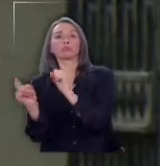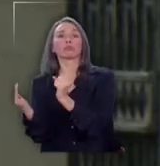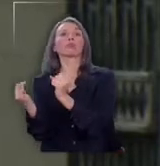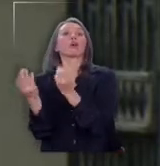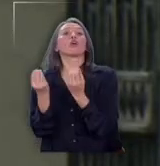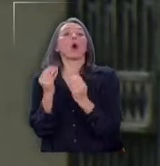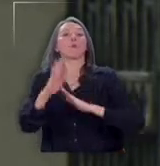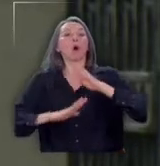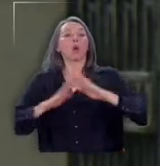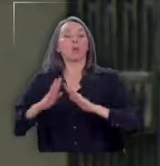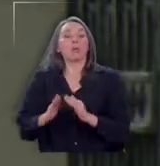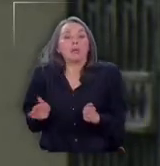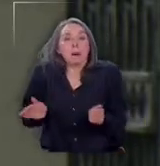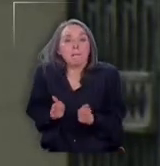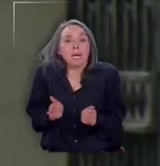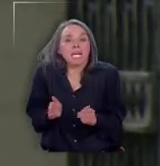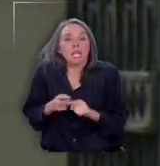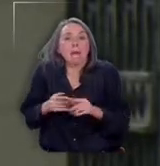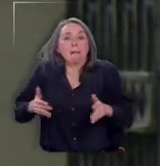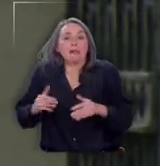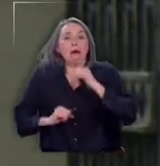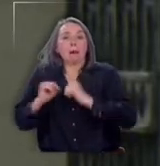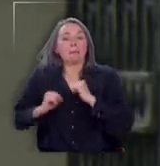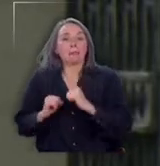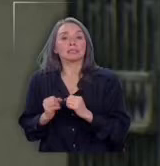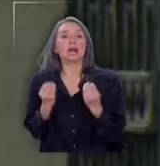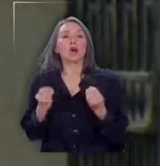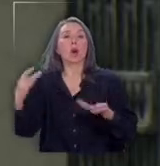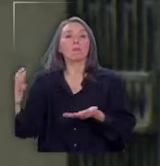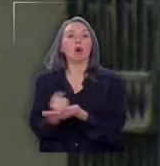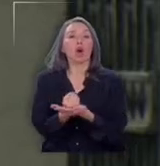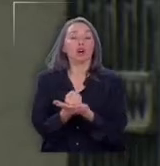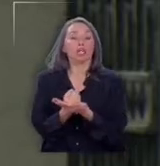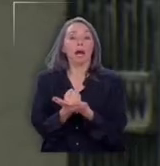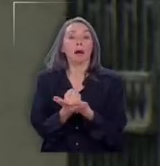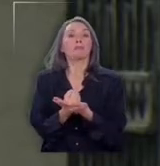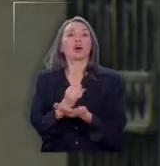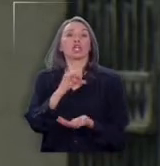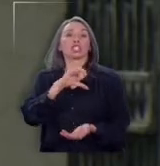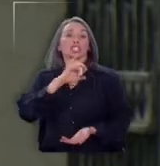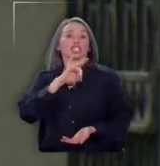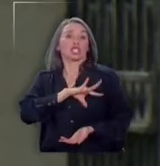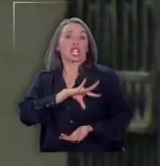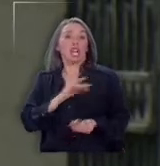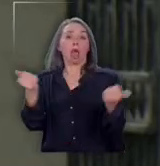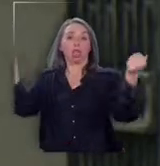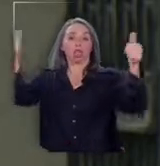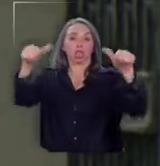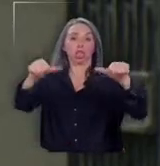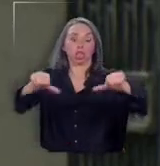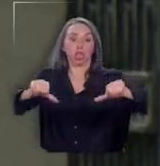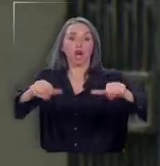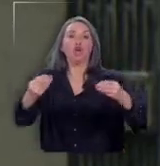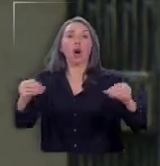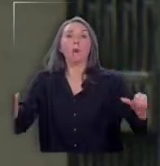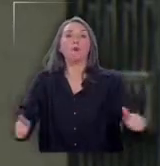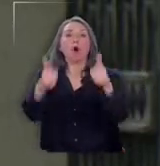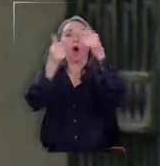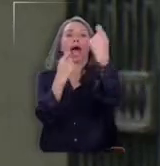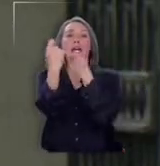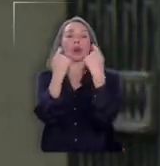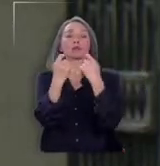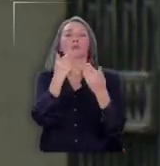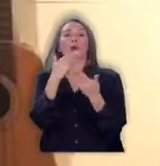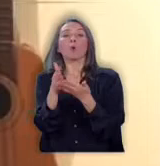efectivamente nuestras pequeñas y medianas empresas Y cómo logramos reactivar nuestro país cuando esta pandemia sanitaria y social